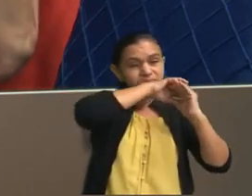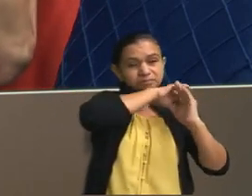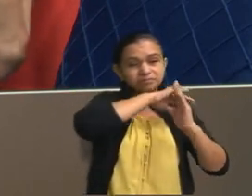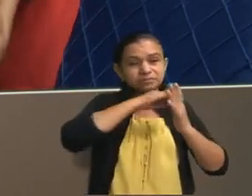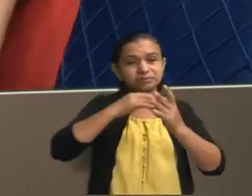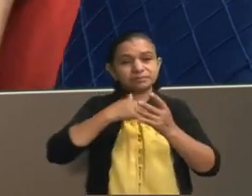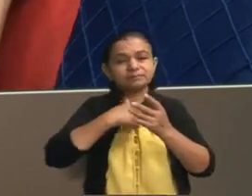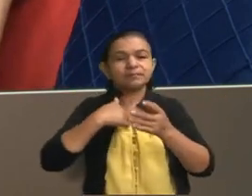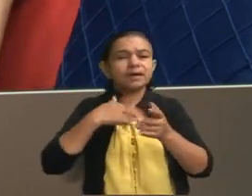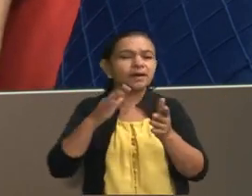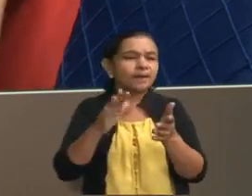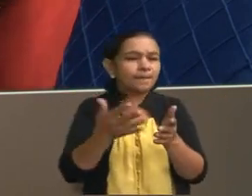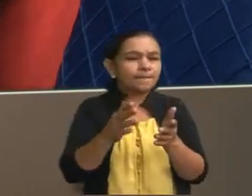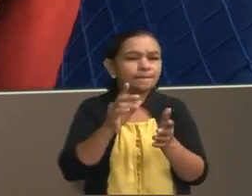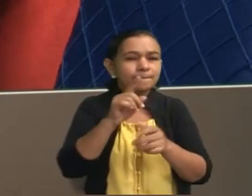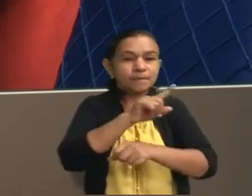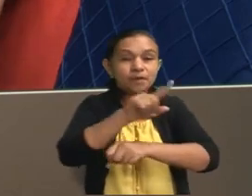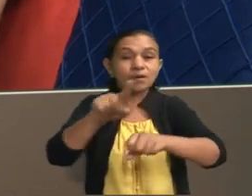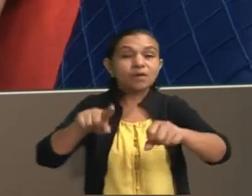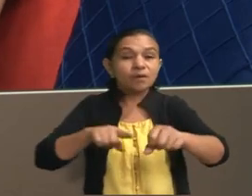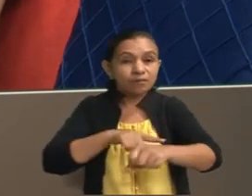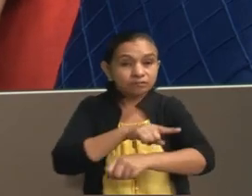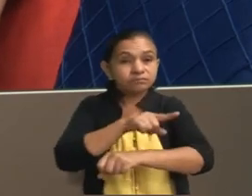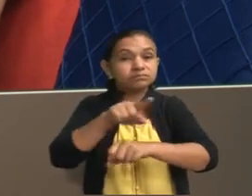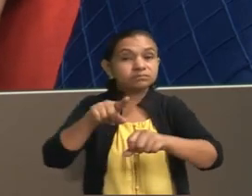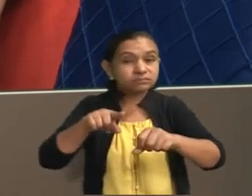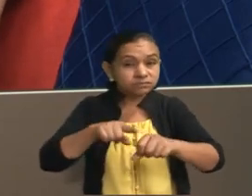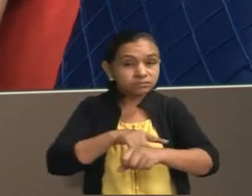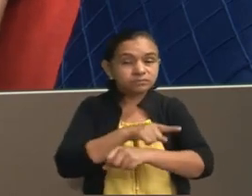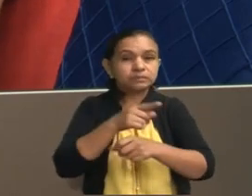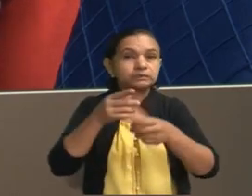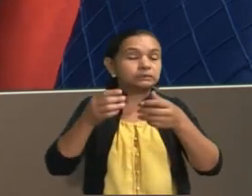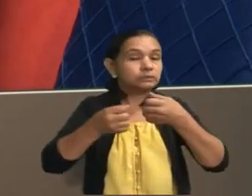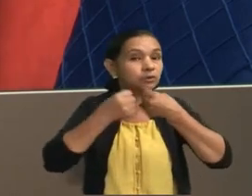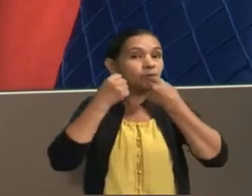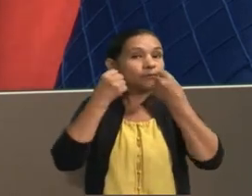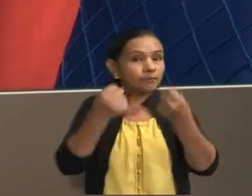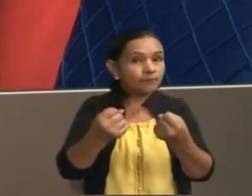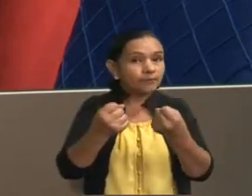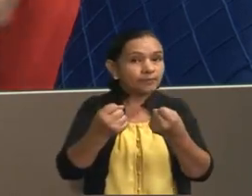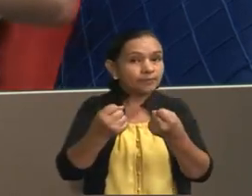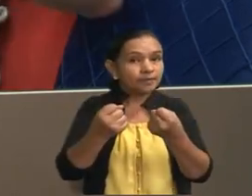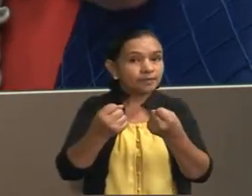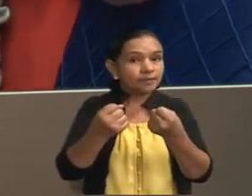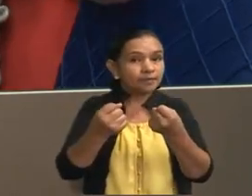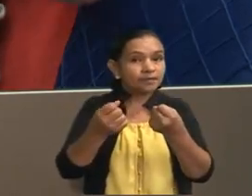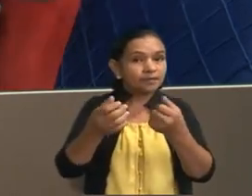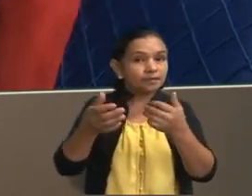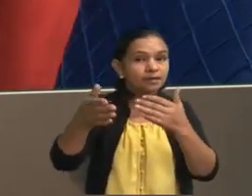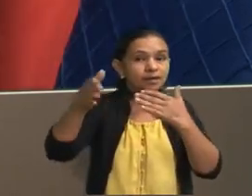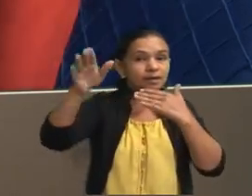va a dilatar horas y horas en caso de un terremoto tan grande. Entonces, el océano se va